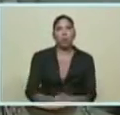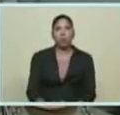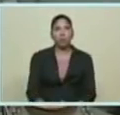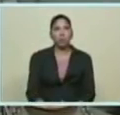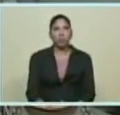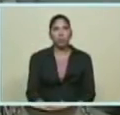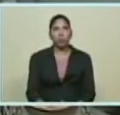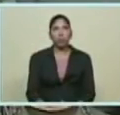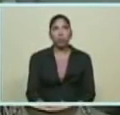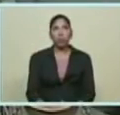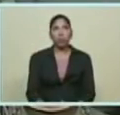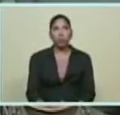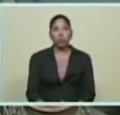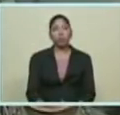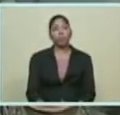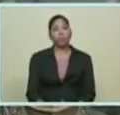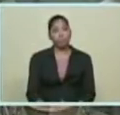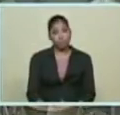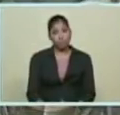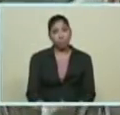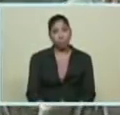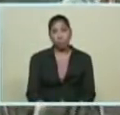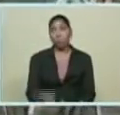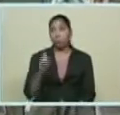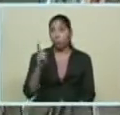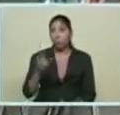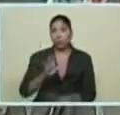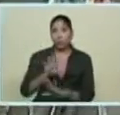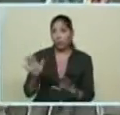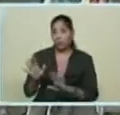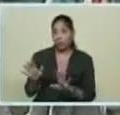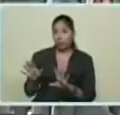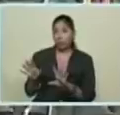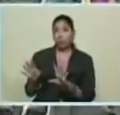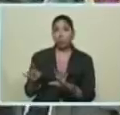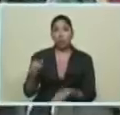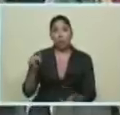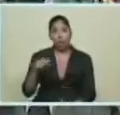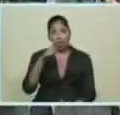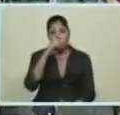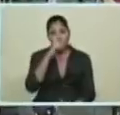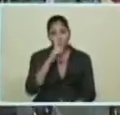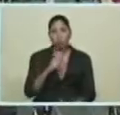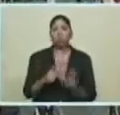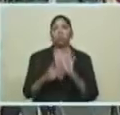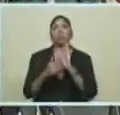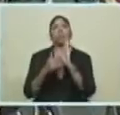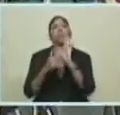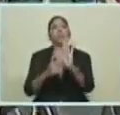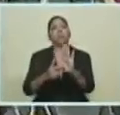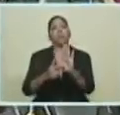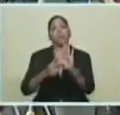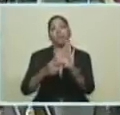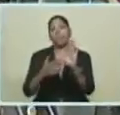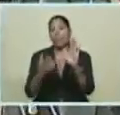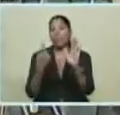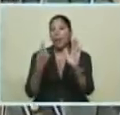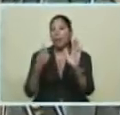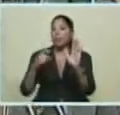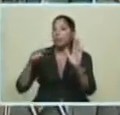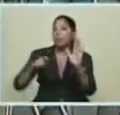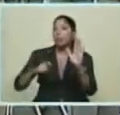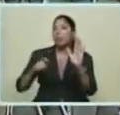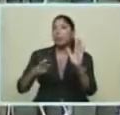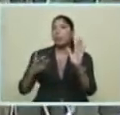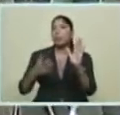Así que fue otra de las grandes tareas que viene cumpliendo y que este año ha demostrado su necesidad y